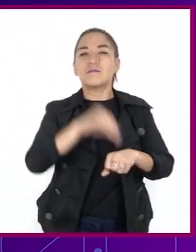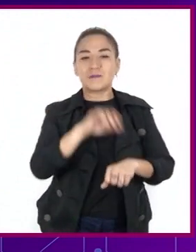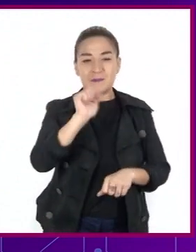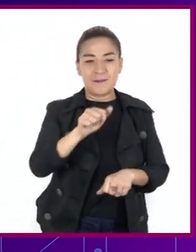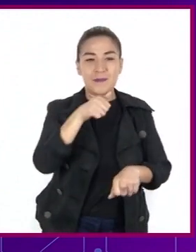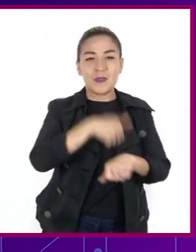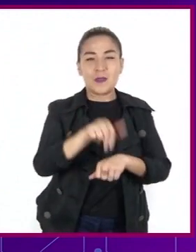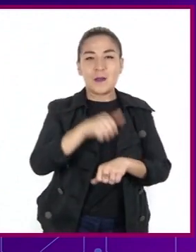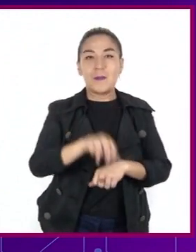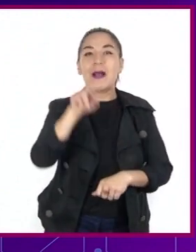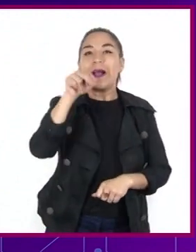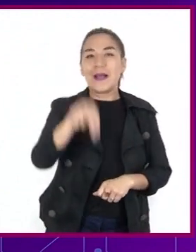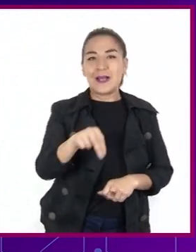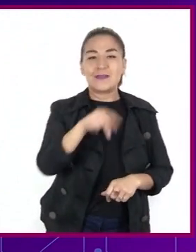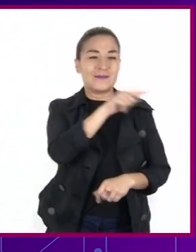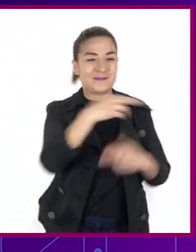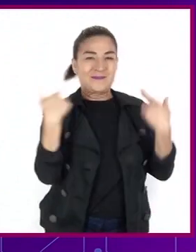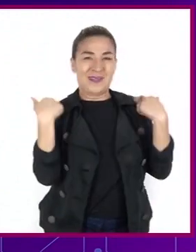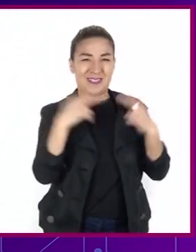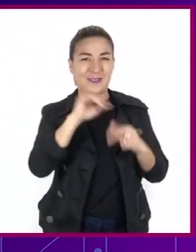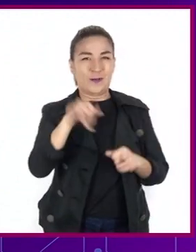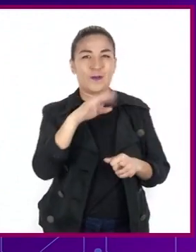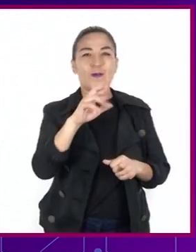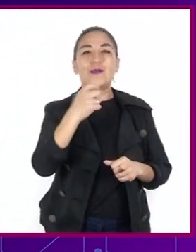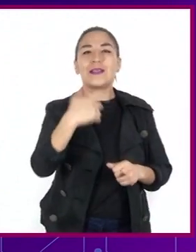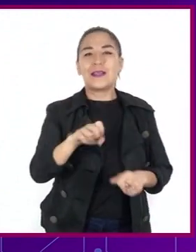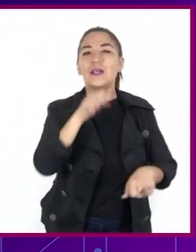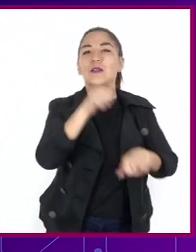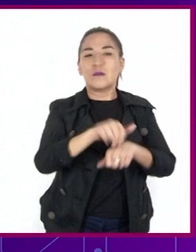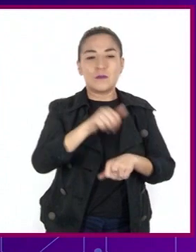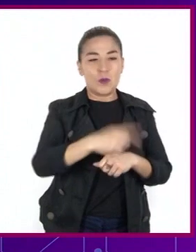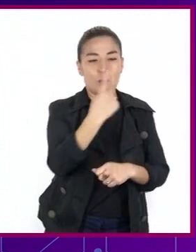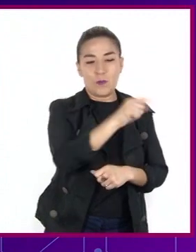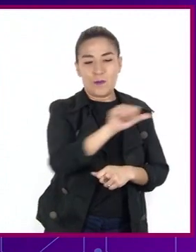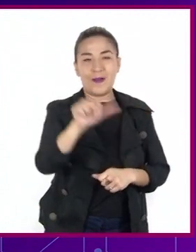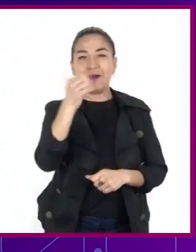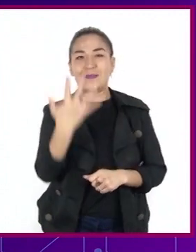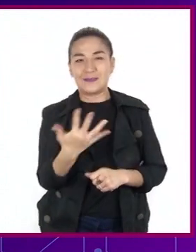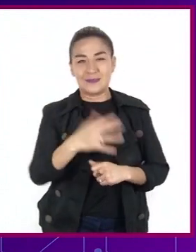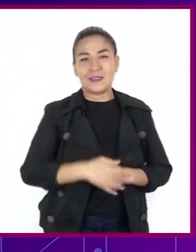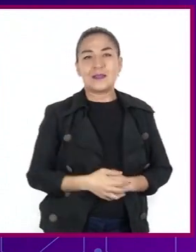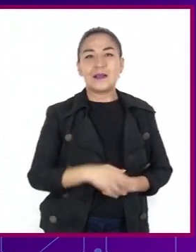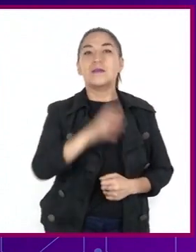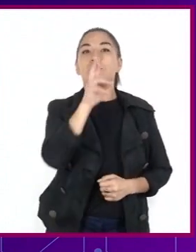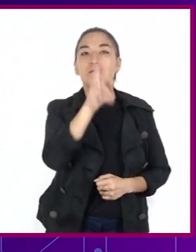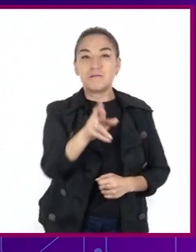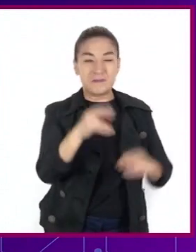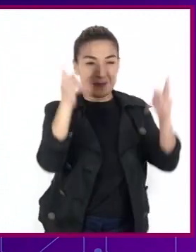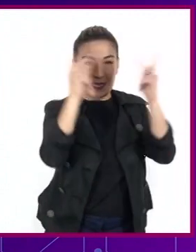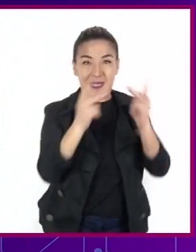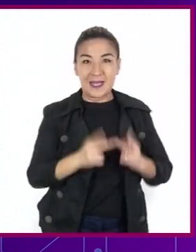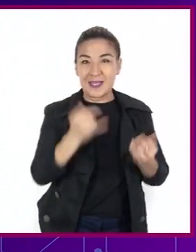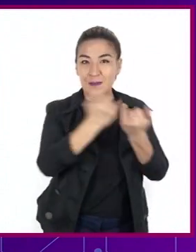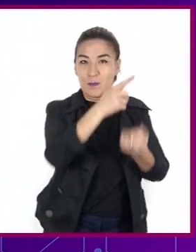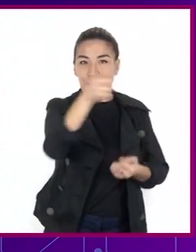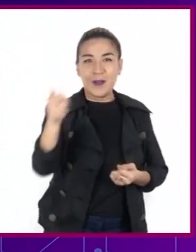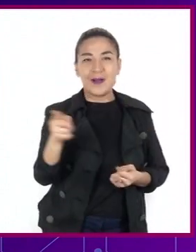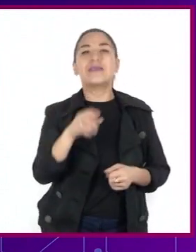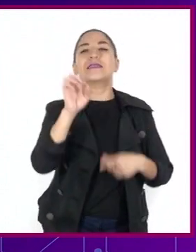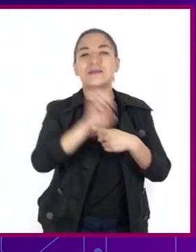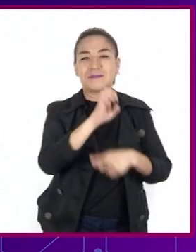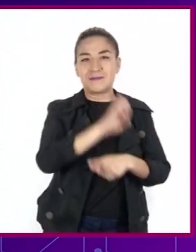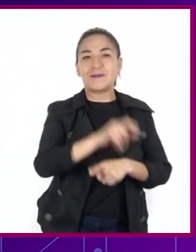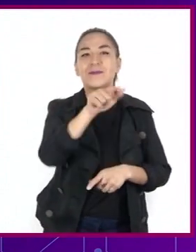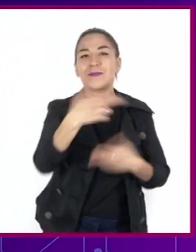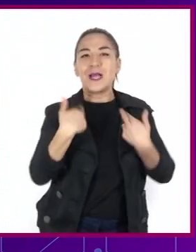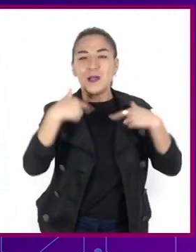en las expresiones que encontró el maestro Jorge, con los números del 1 al 5. Si nuestros resultados son idénticos, entonces la